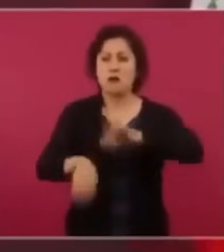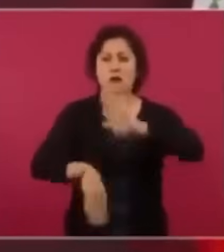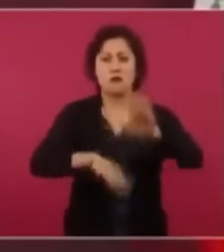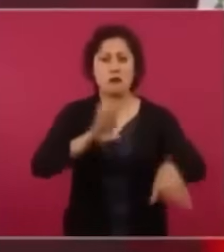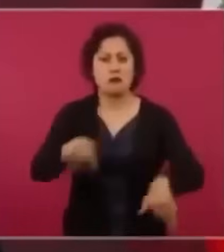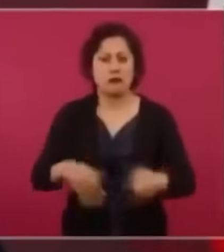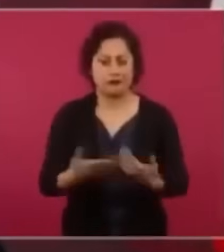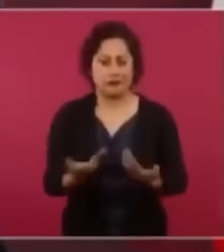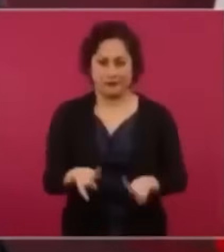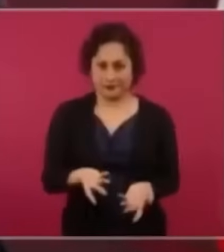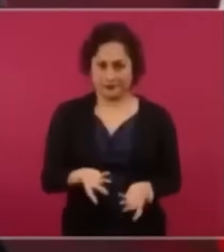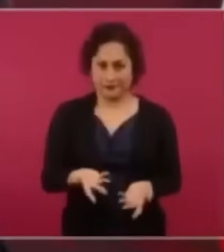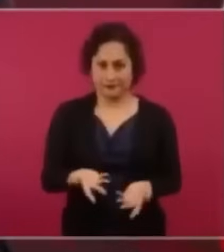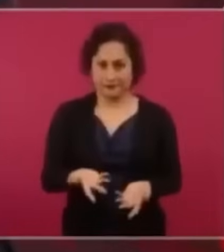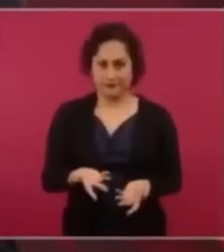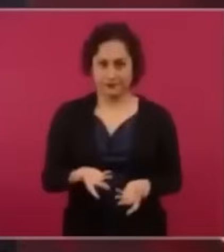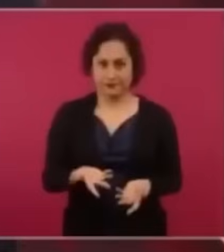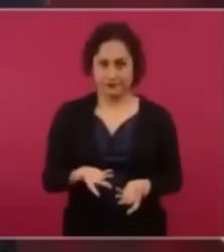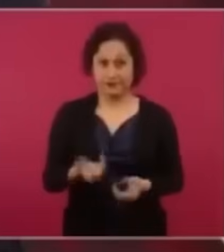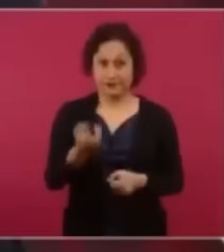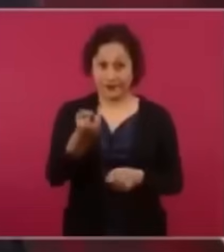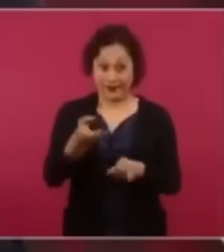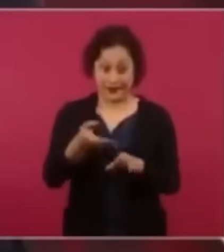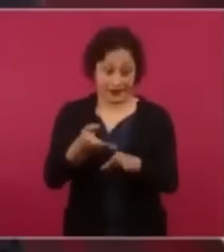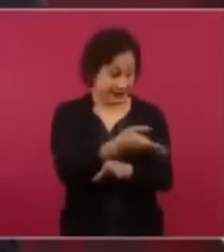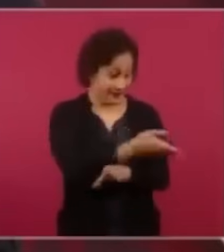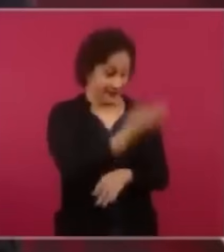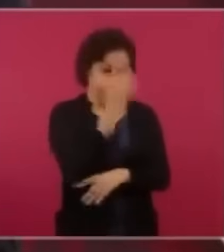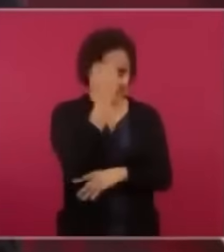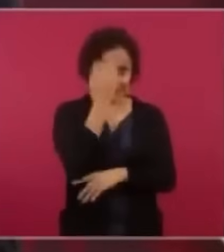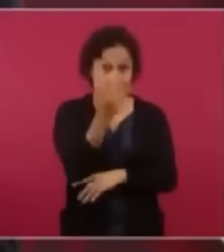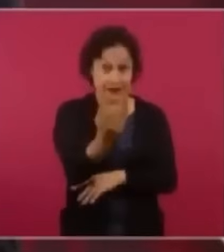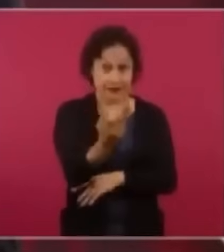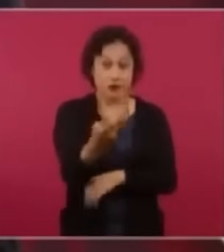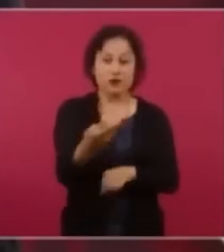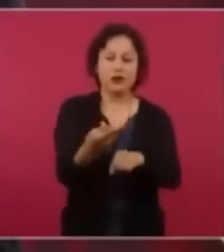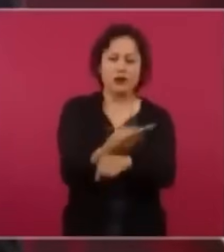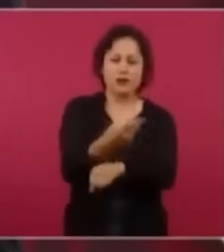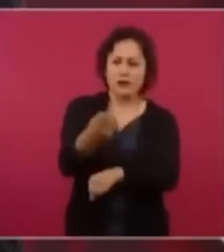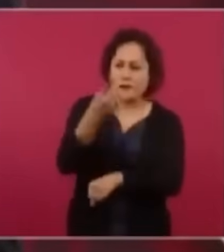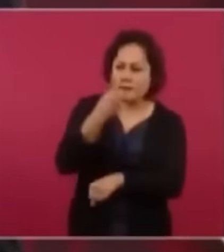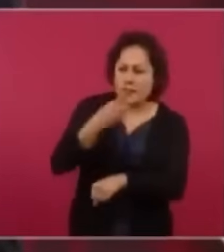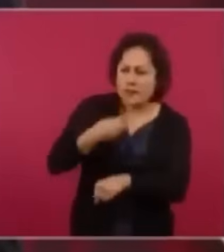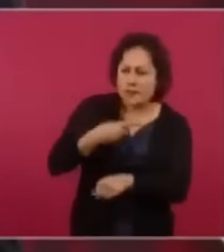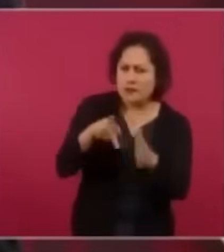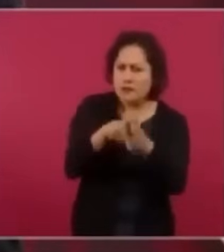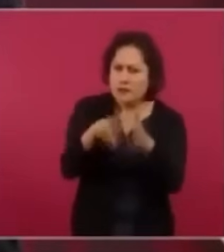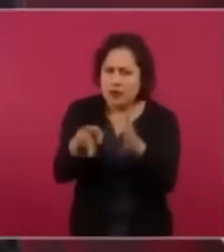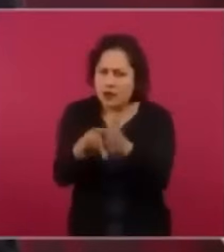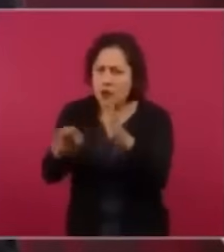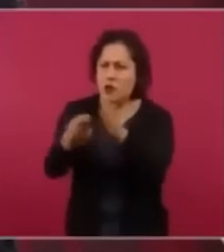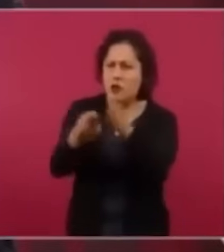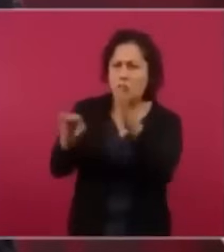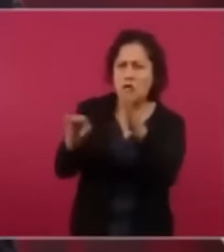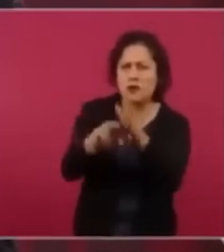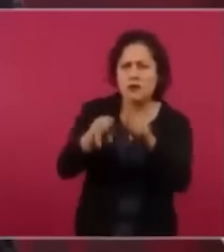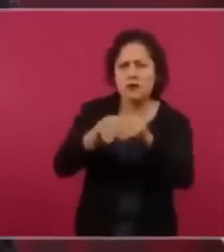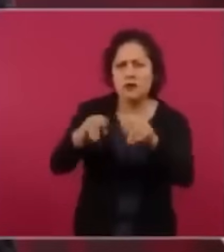Y en ese entonces, estas revistas, estos periódicos, todos